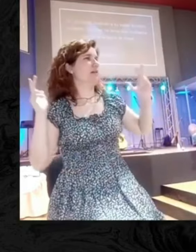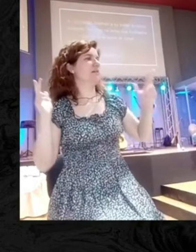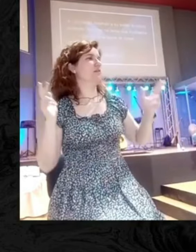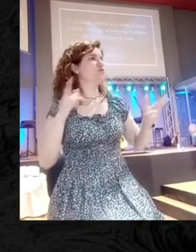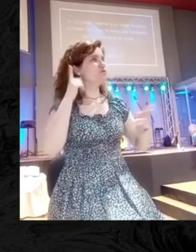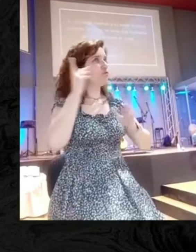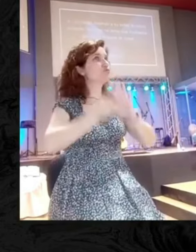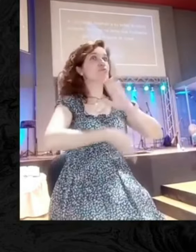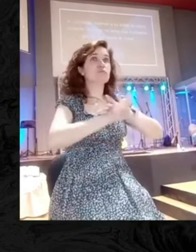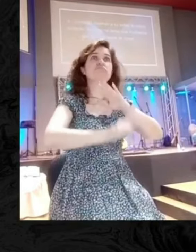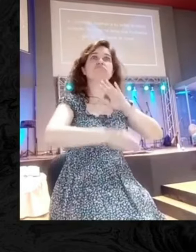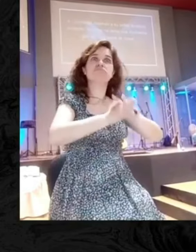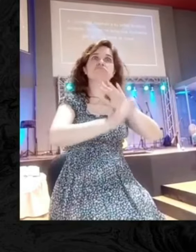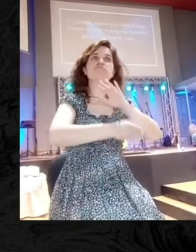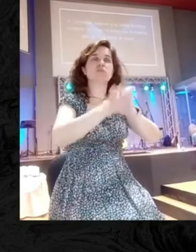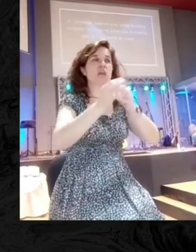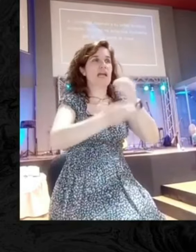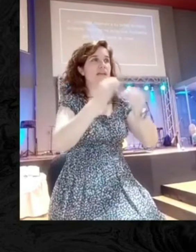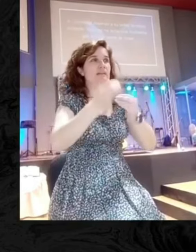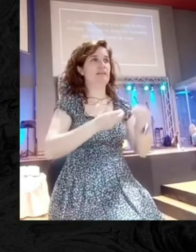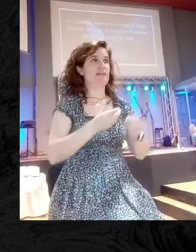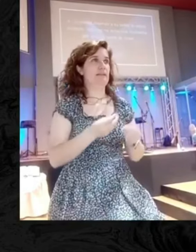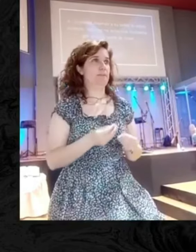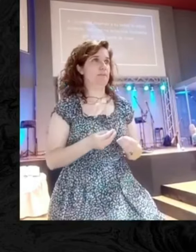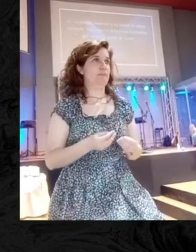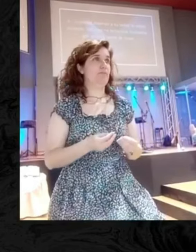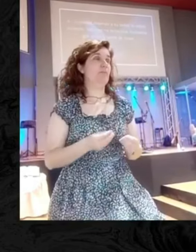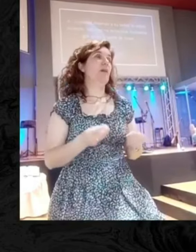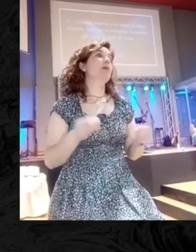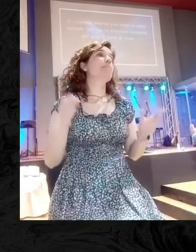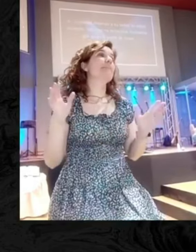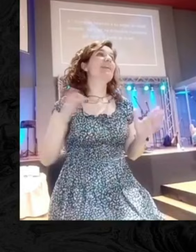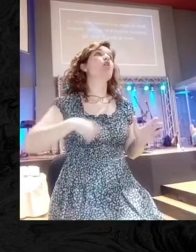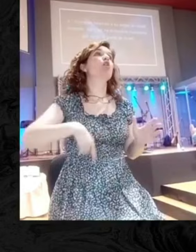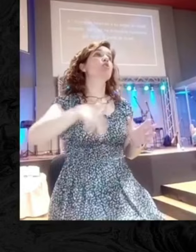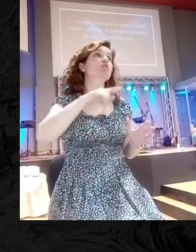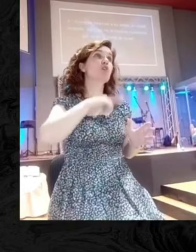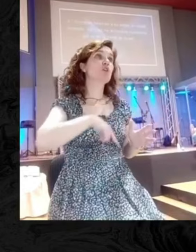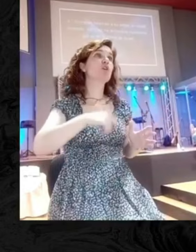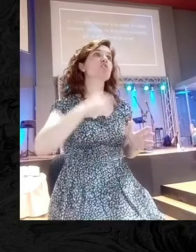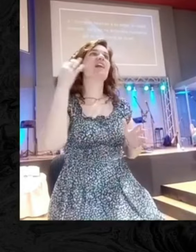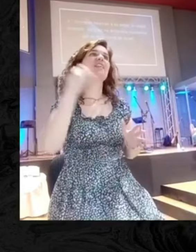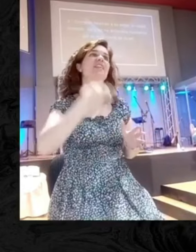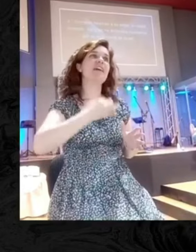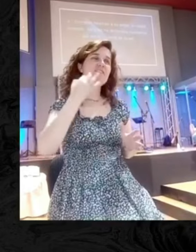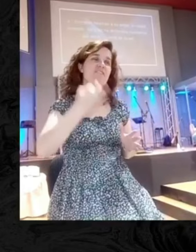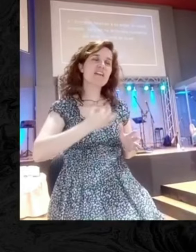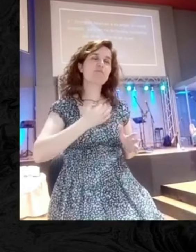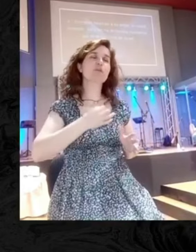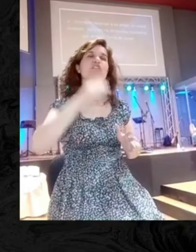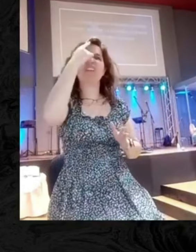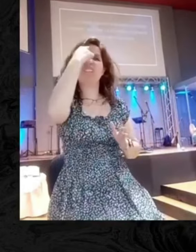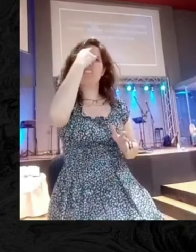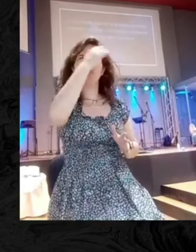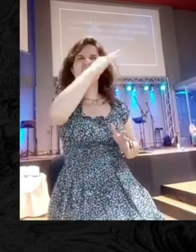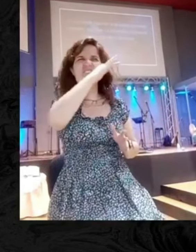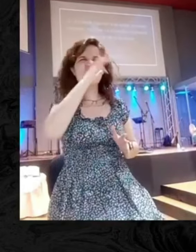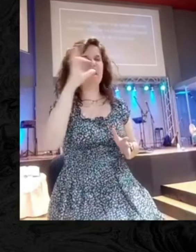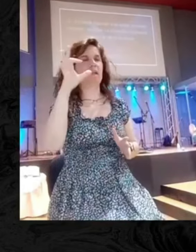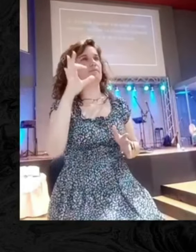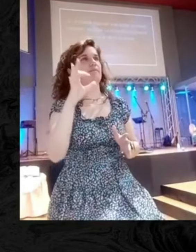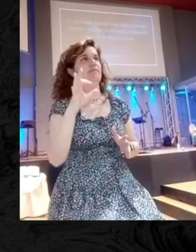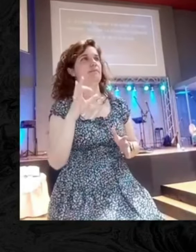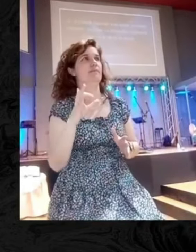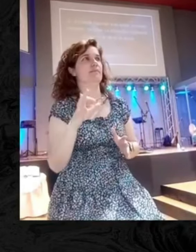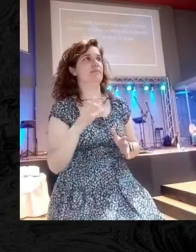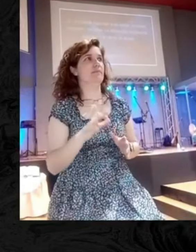cosas grita fuerte Amén solamente que hermano tenemos que ejercer fe vamos contra